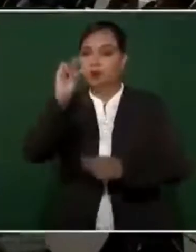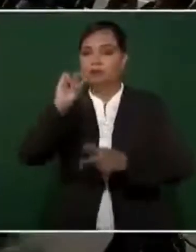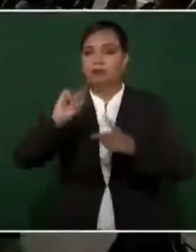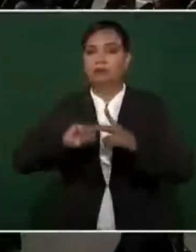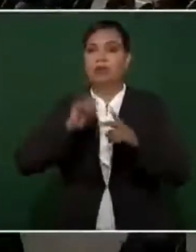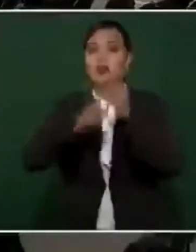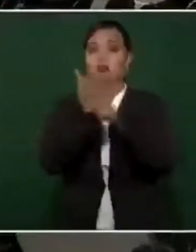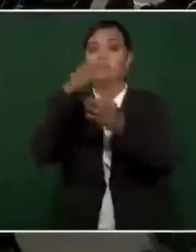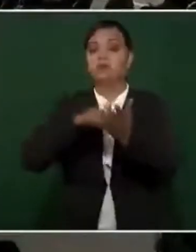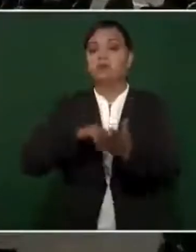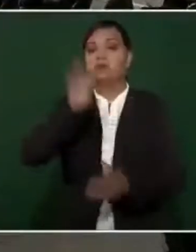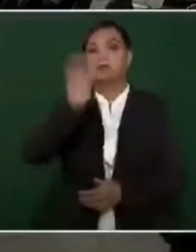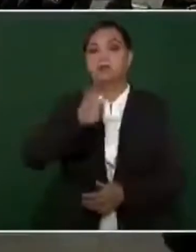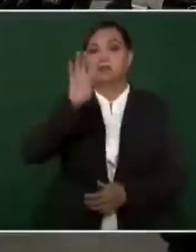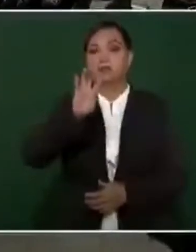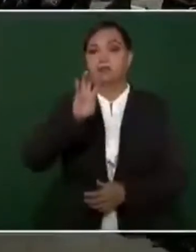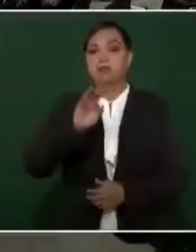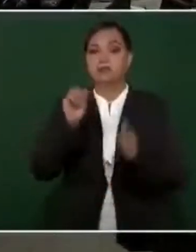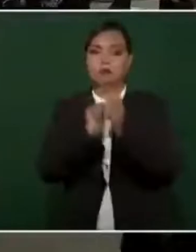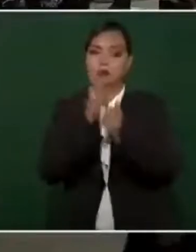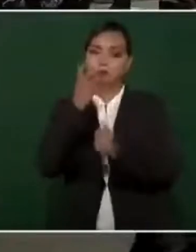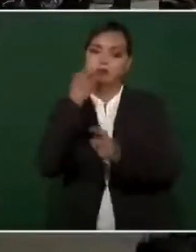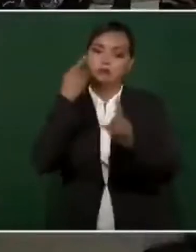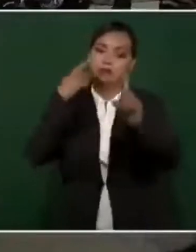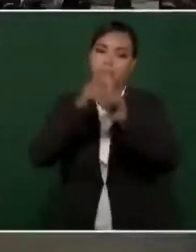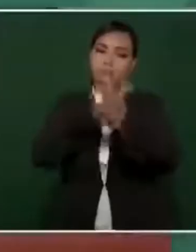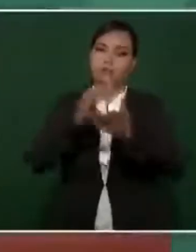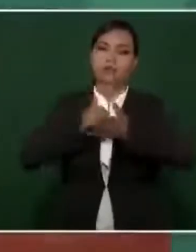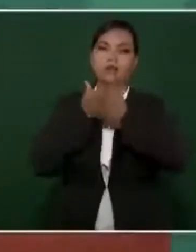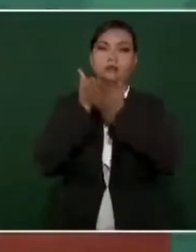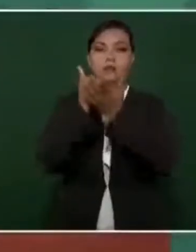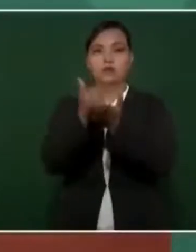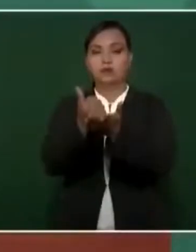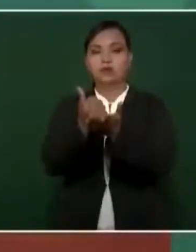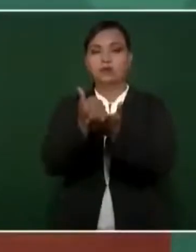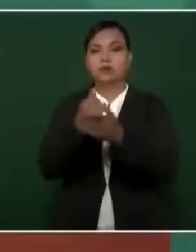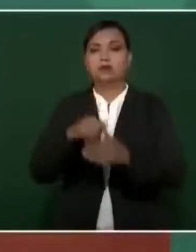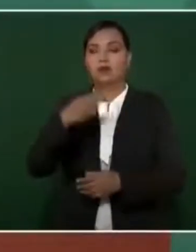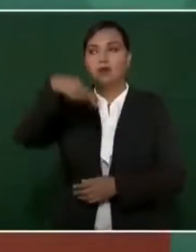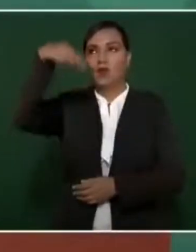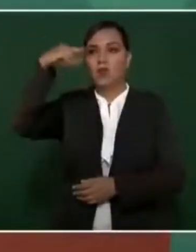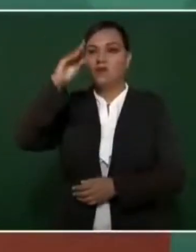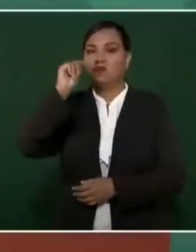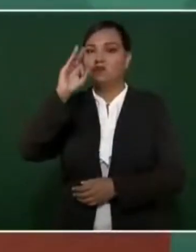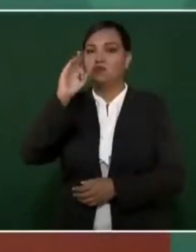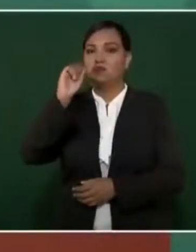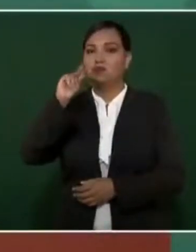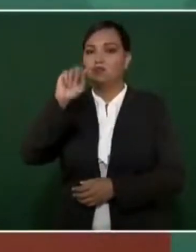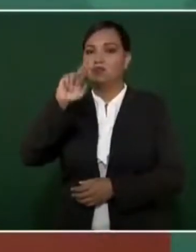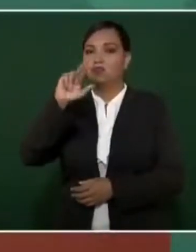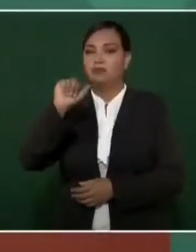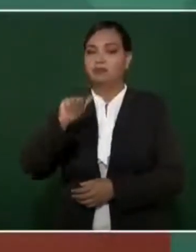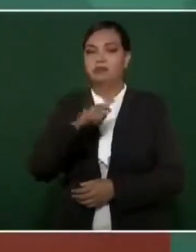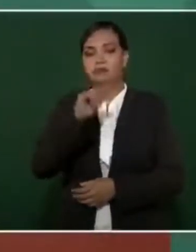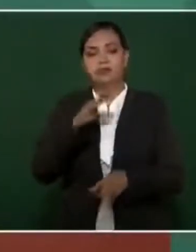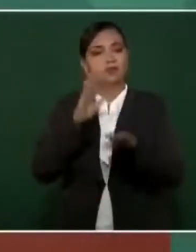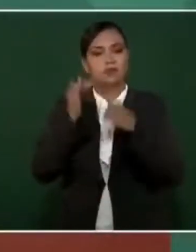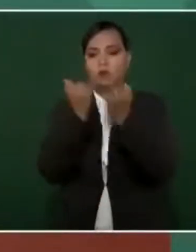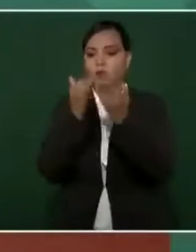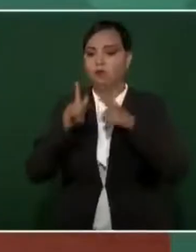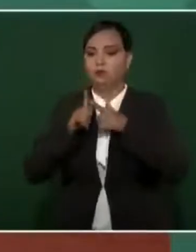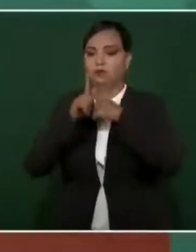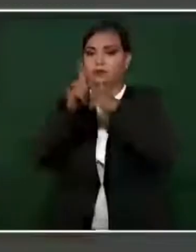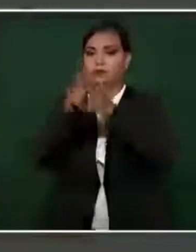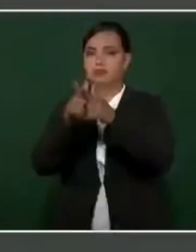2019 con ese propósito de apoyar a la zona fronteriza. Entonces vamos a continuar con eso,